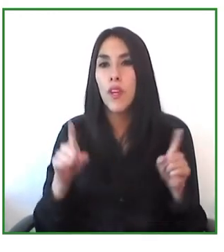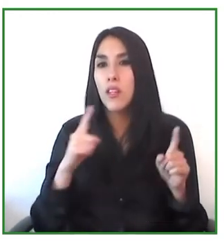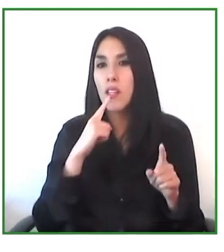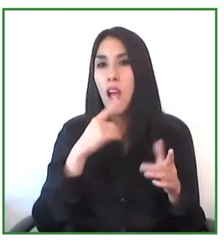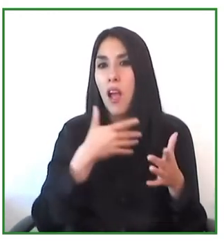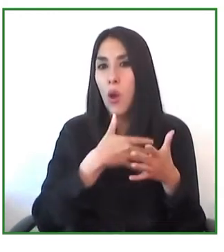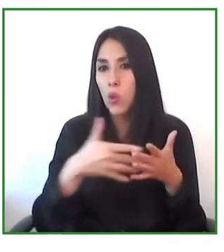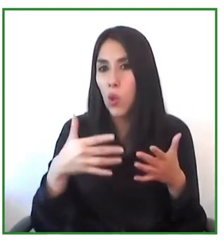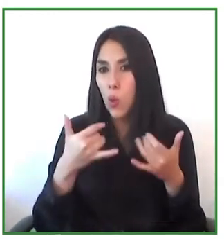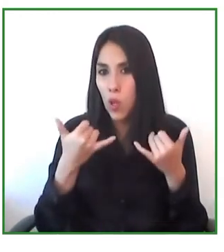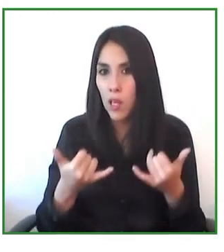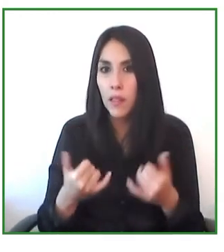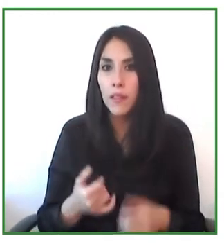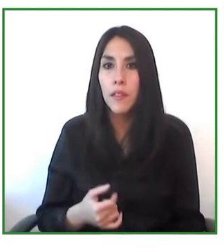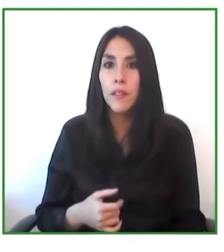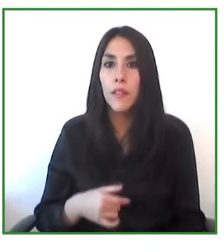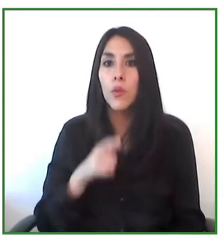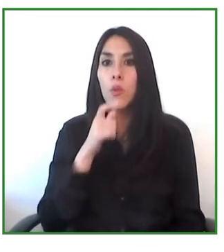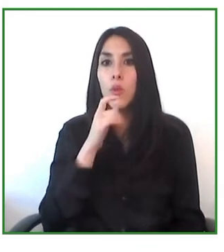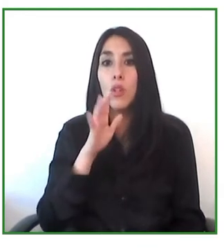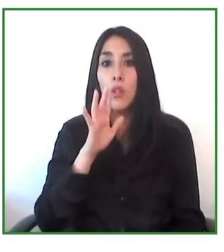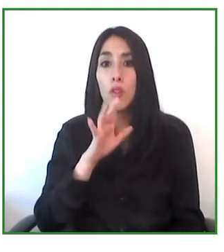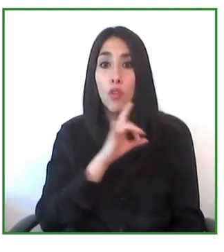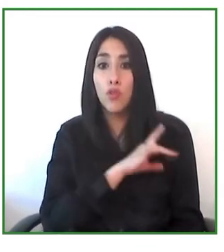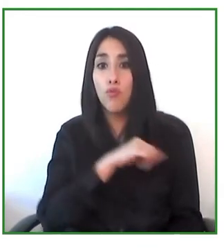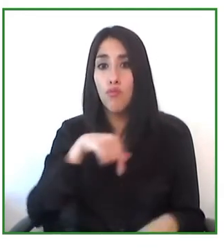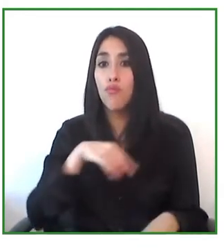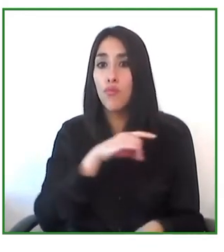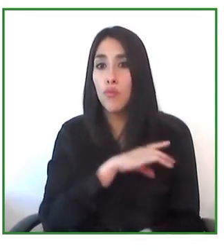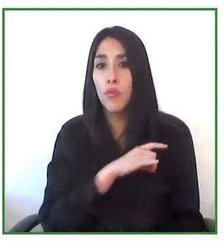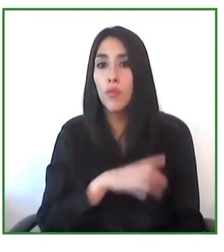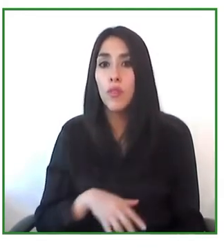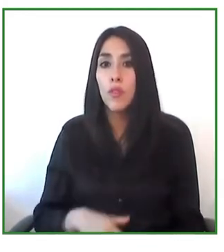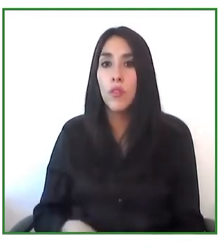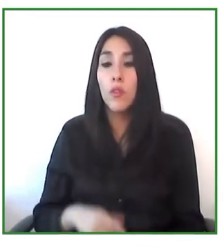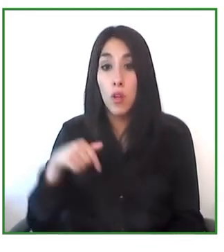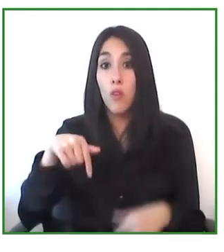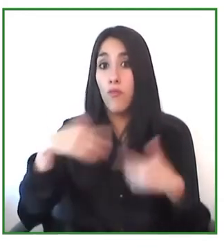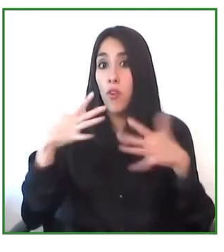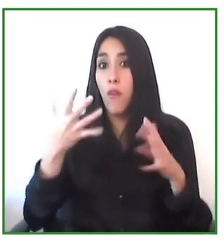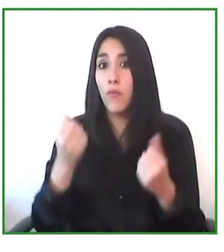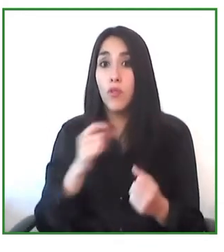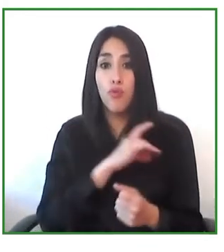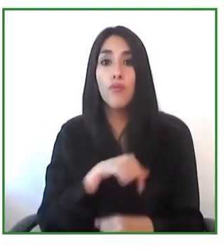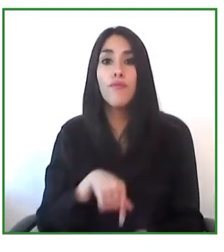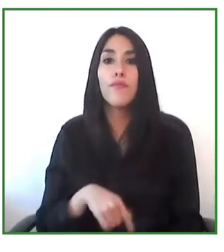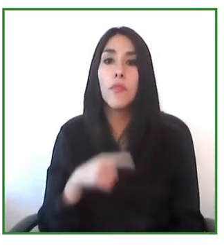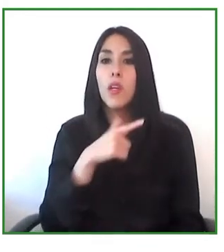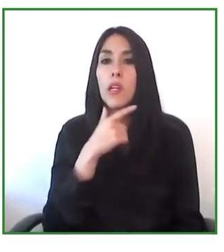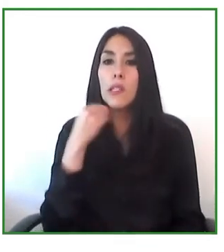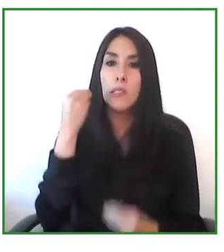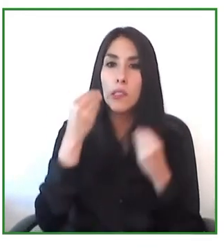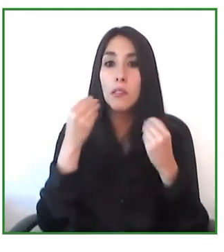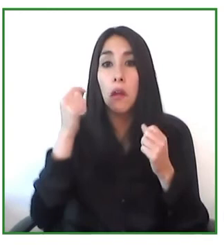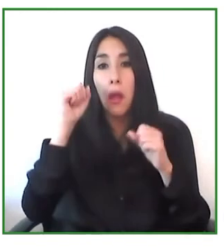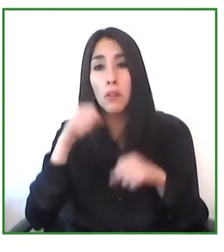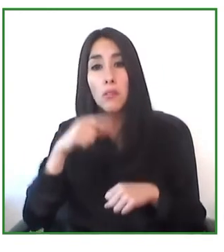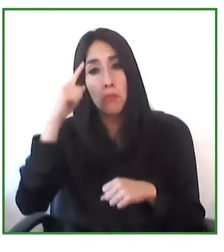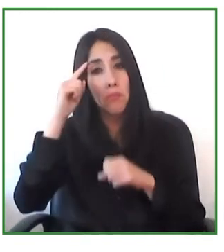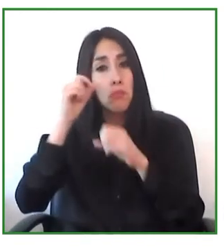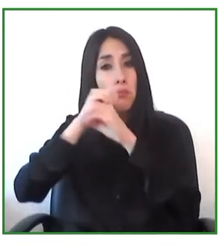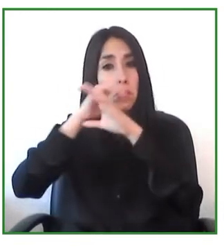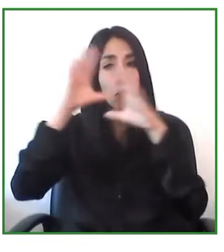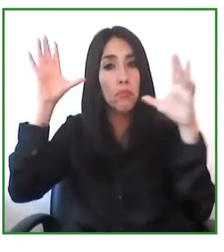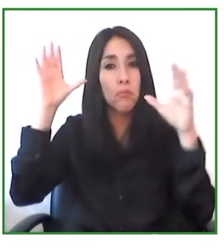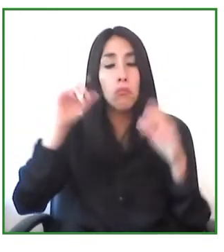Chile. Entonces, es mucho más fácil para que se pueda pensar en otros países de Latinoamérica